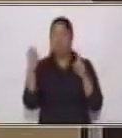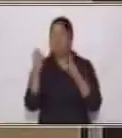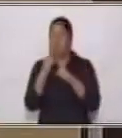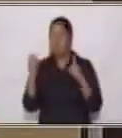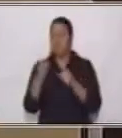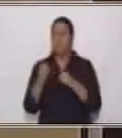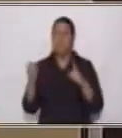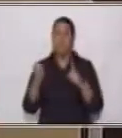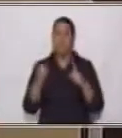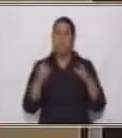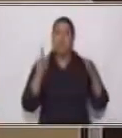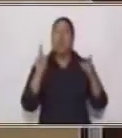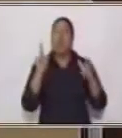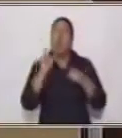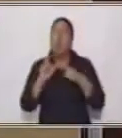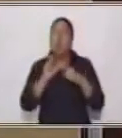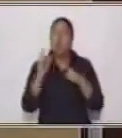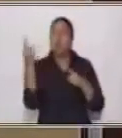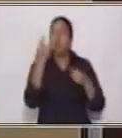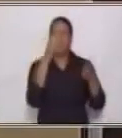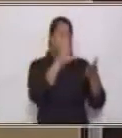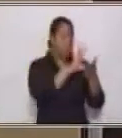y por qué son importantes.